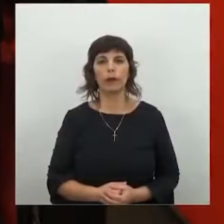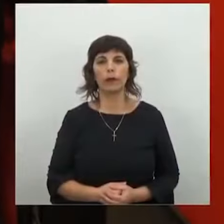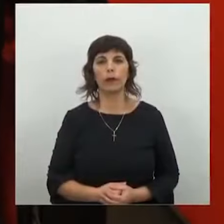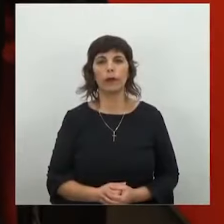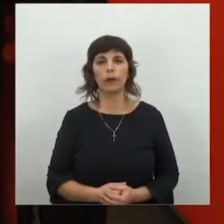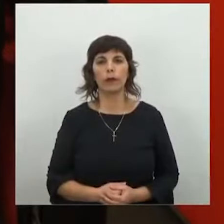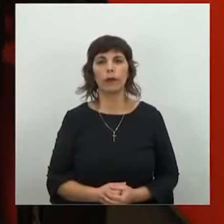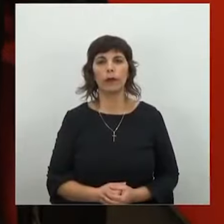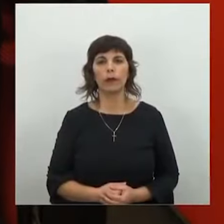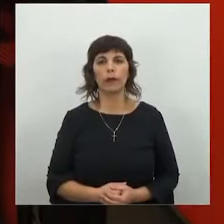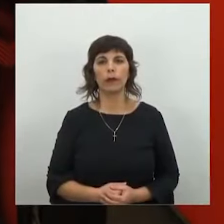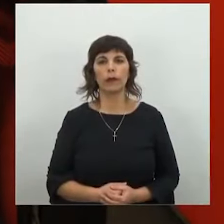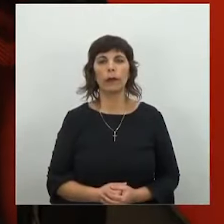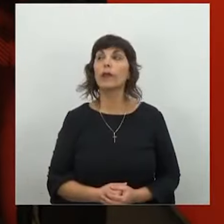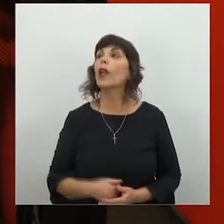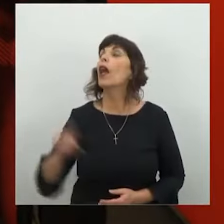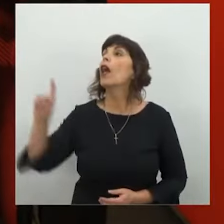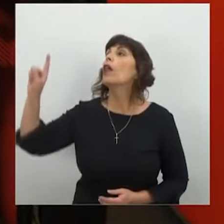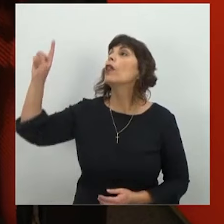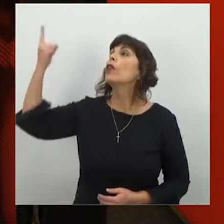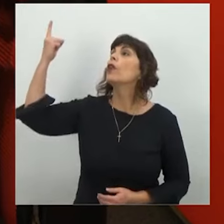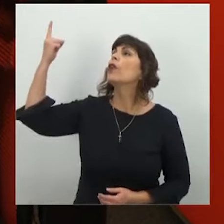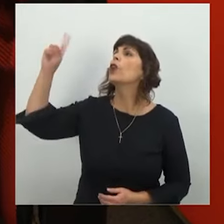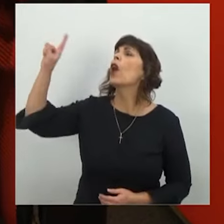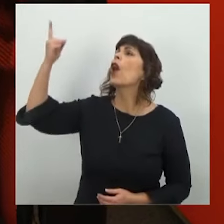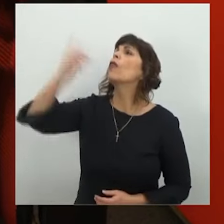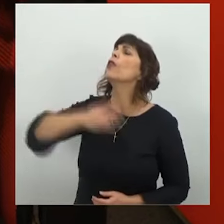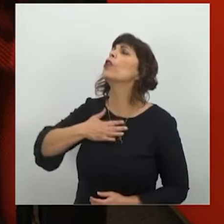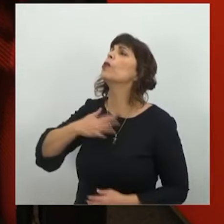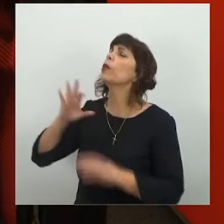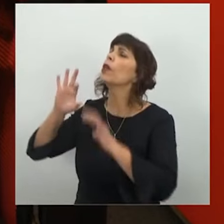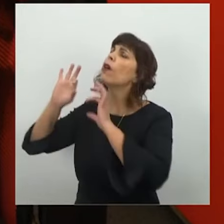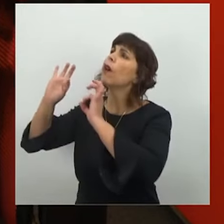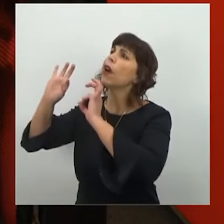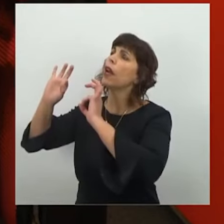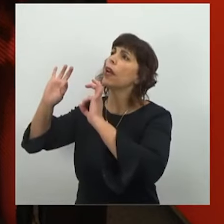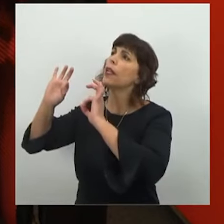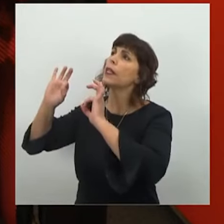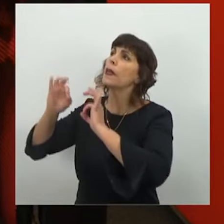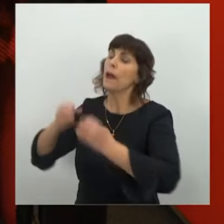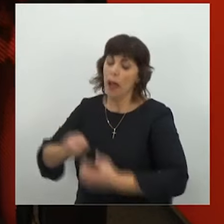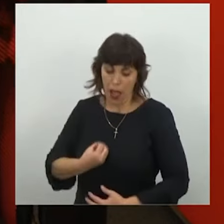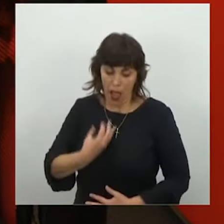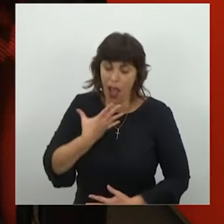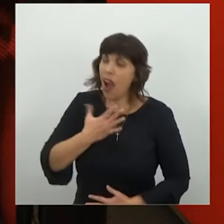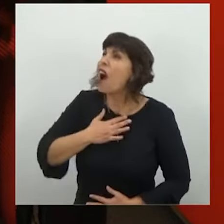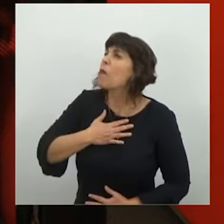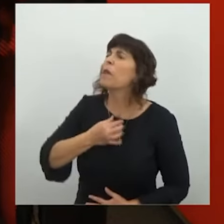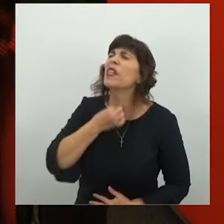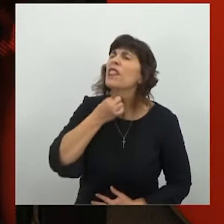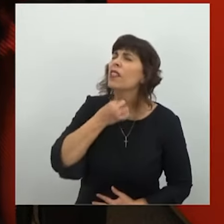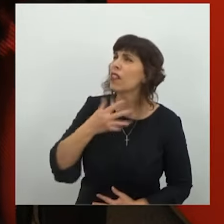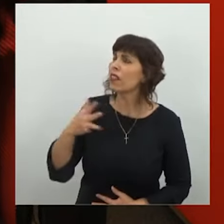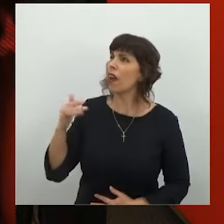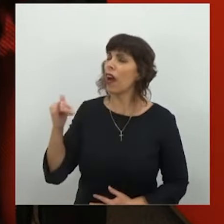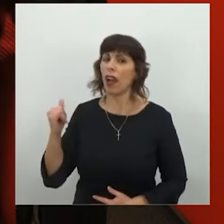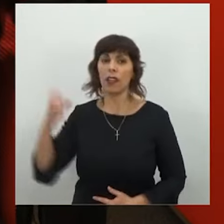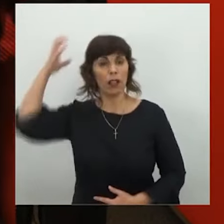Él, Elohim, eres tú. Mi alma tiene sed de ti, dice